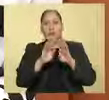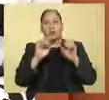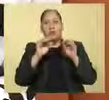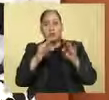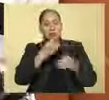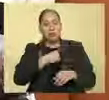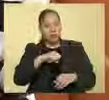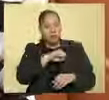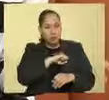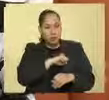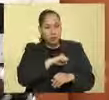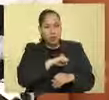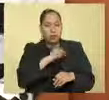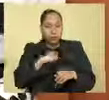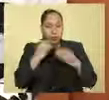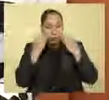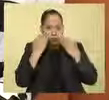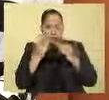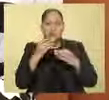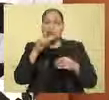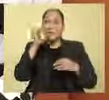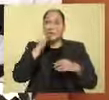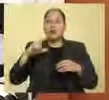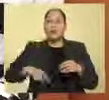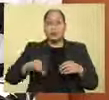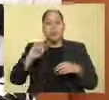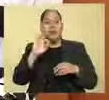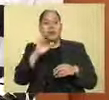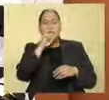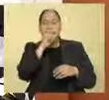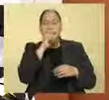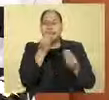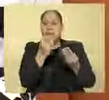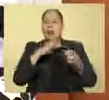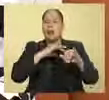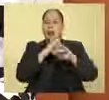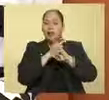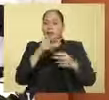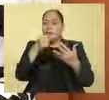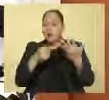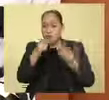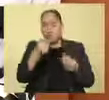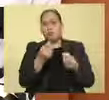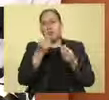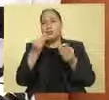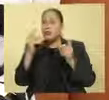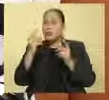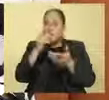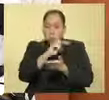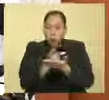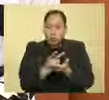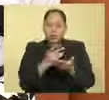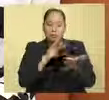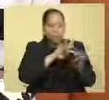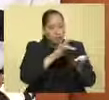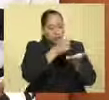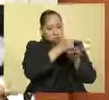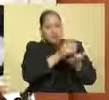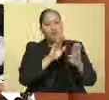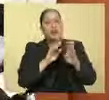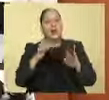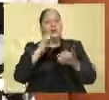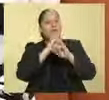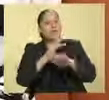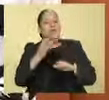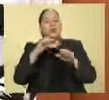salud. Claro. Y me consta. Está muy preocupado el gobierno de la Ciudad de México. Muchísima información, de verdad. Acérquense, uh-huh. de verdad, a esos programas que informan sobre el